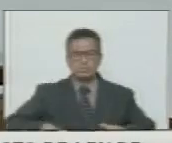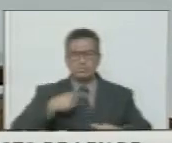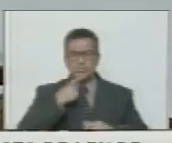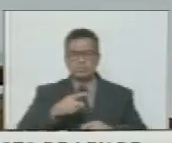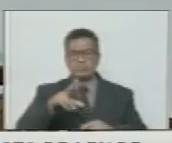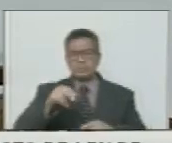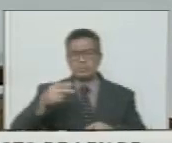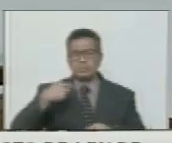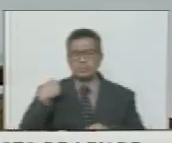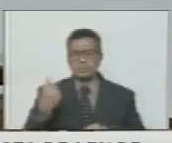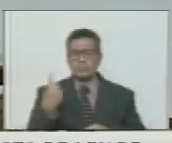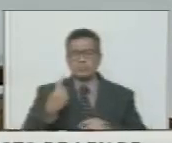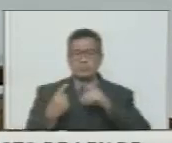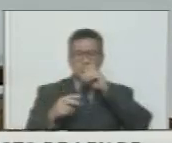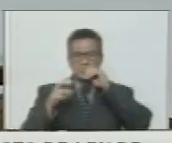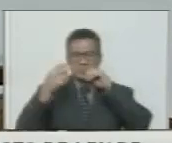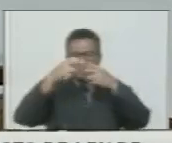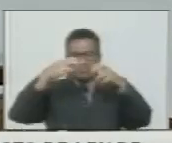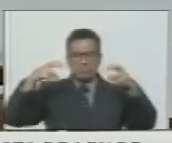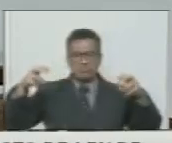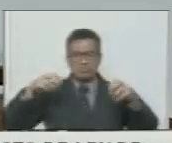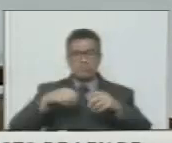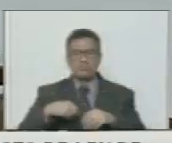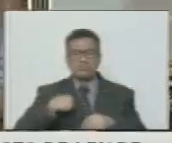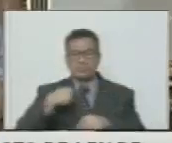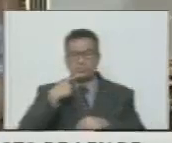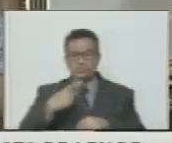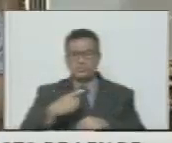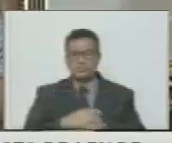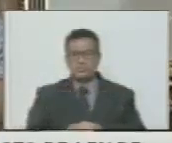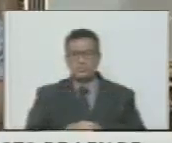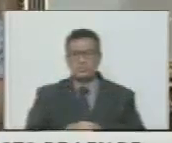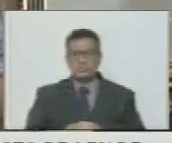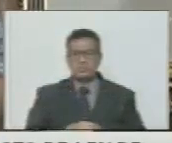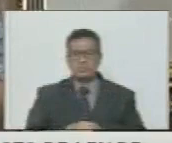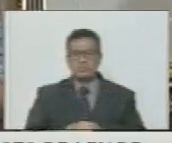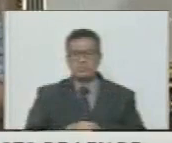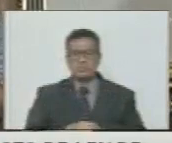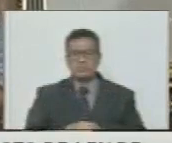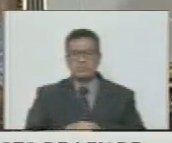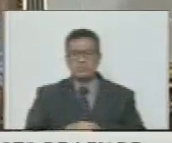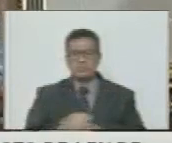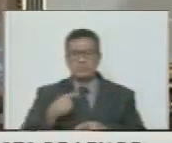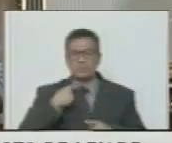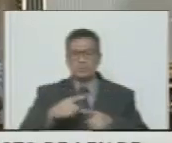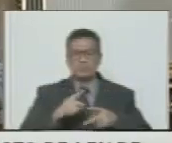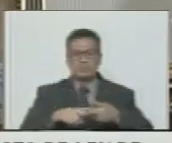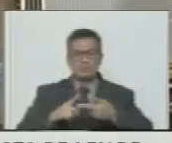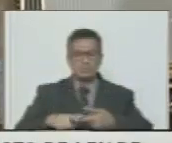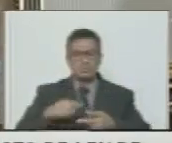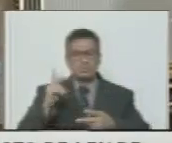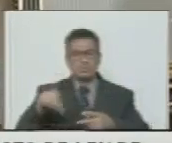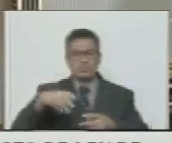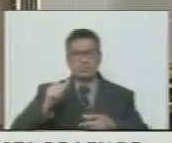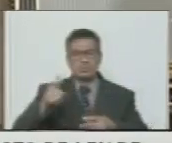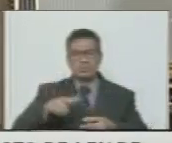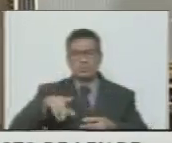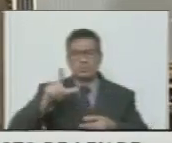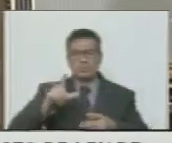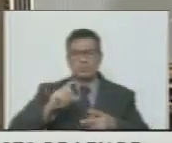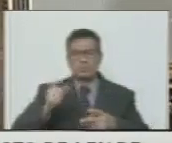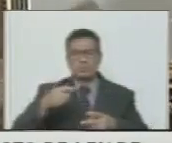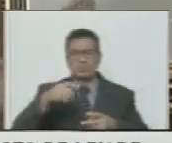Presidente, no, que solamente con el enunciado, como usted mismo lo ha sugerido, haya sido objeto de condena penal